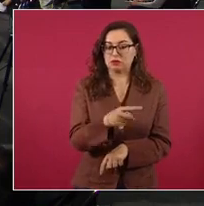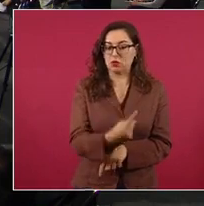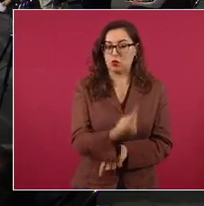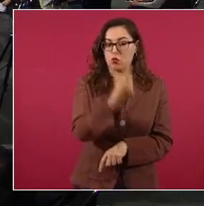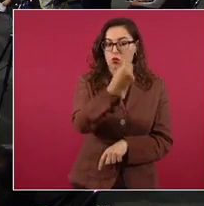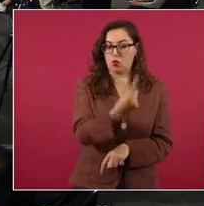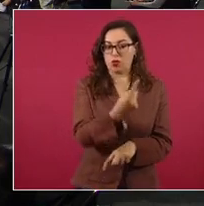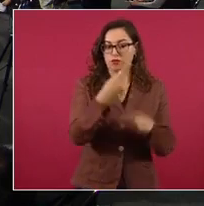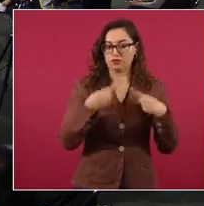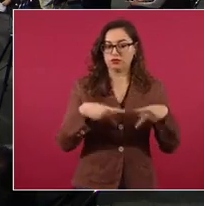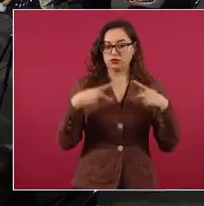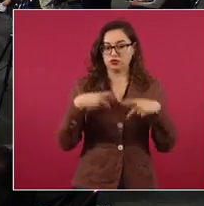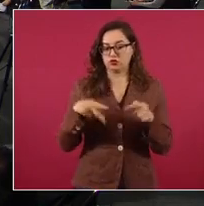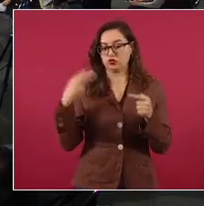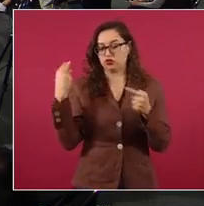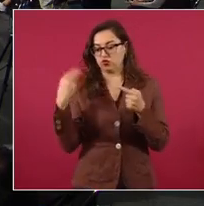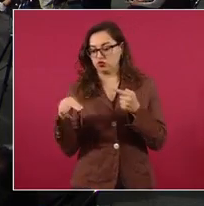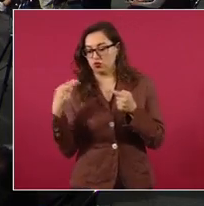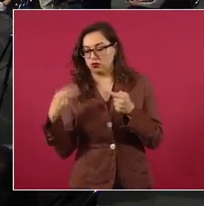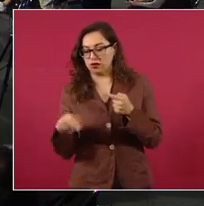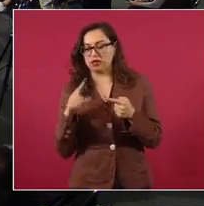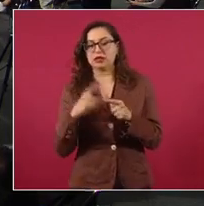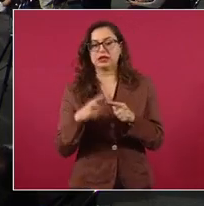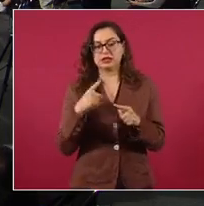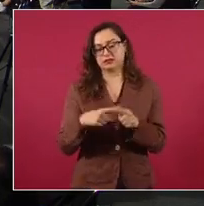en el informe es el señor Cerón.